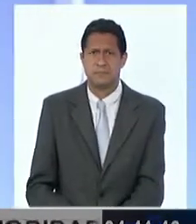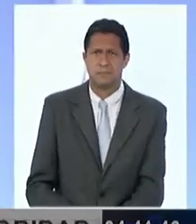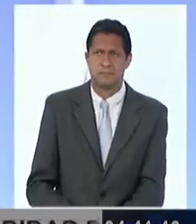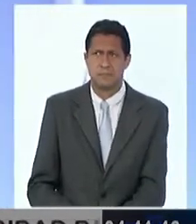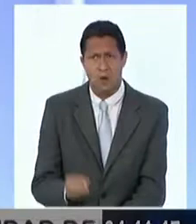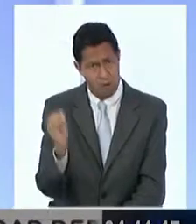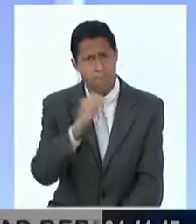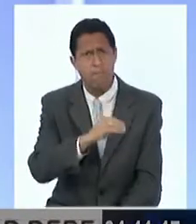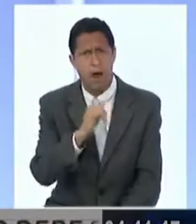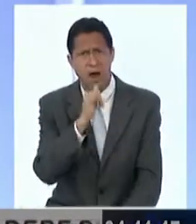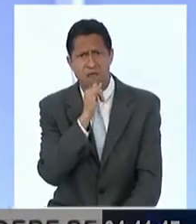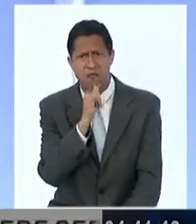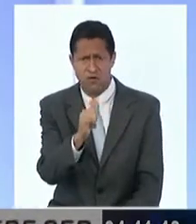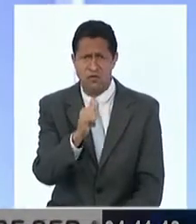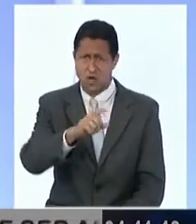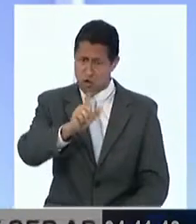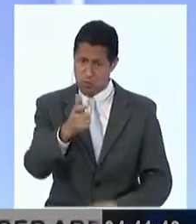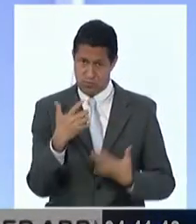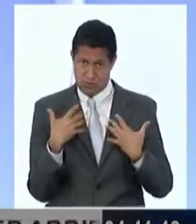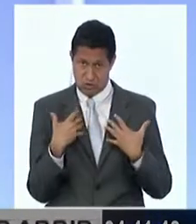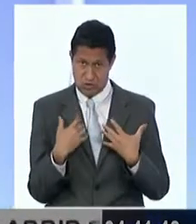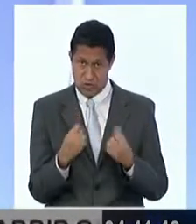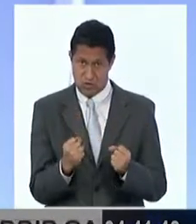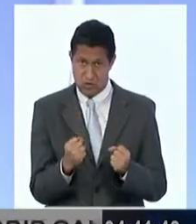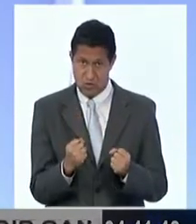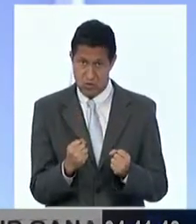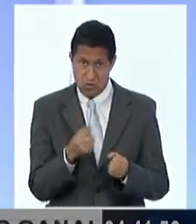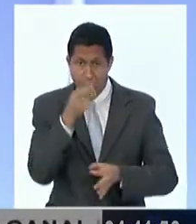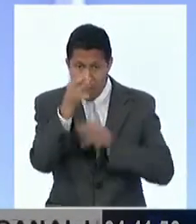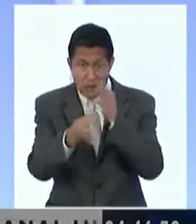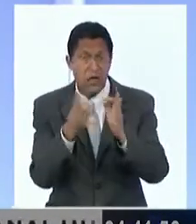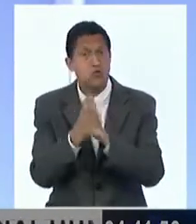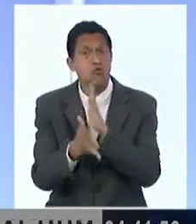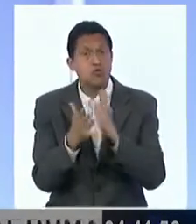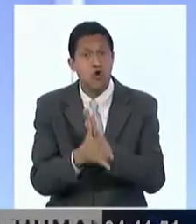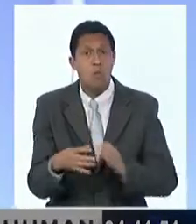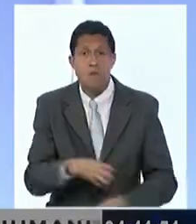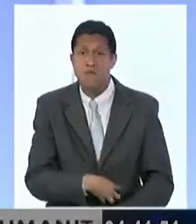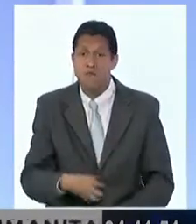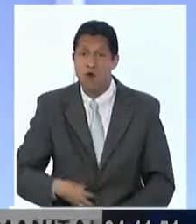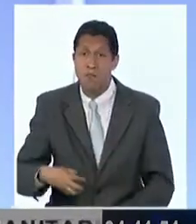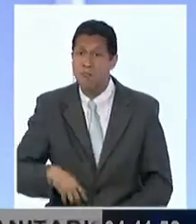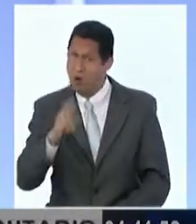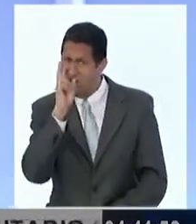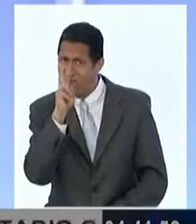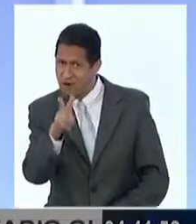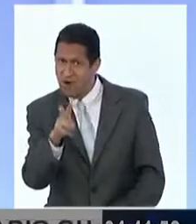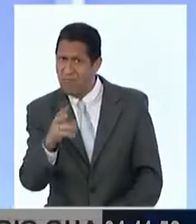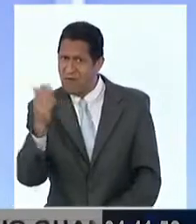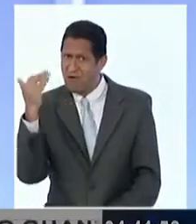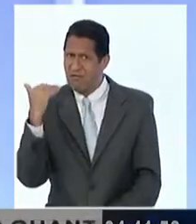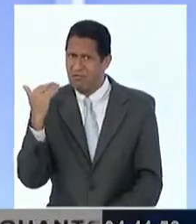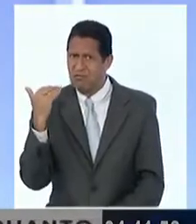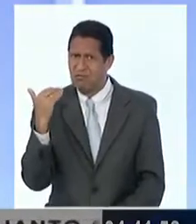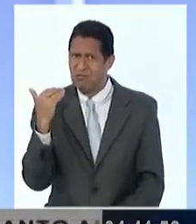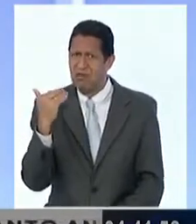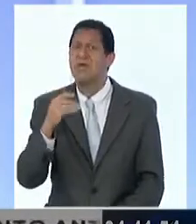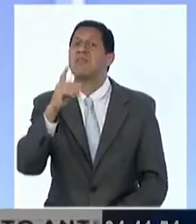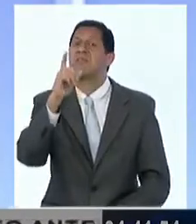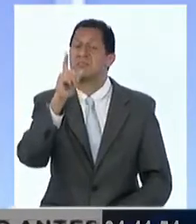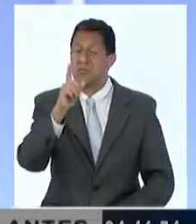continuamos con más de noticias globovisión salud conversando sobre los fibromas y lo veía ahí en nuestro micro introductorio y